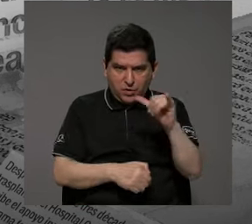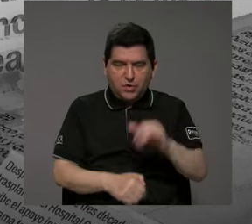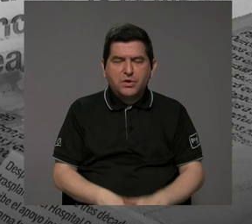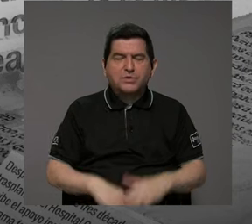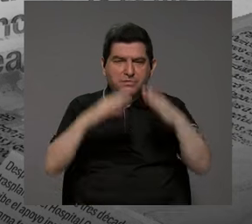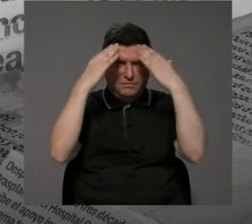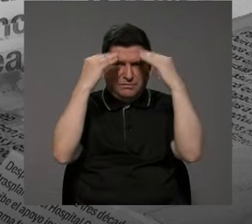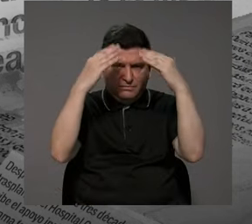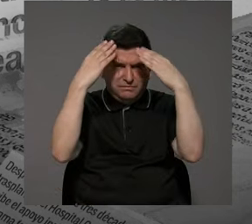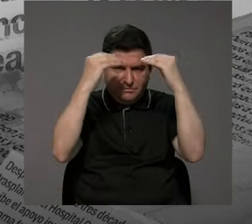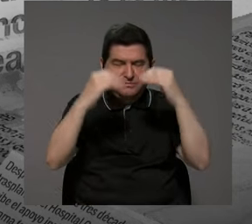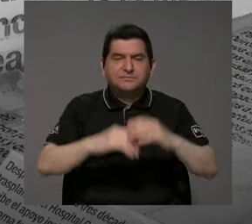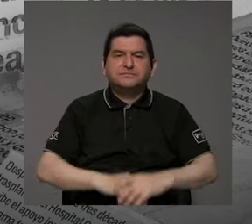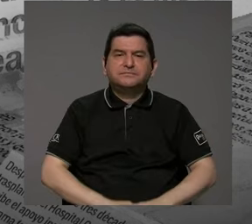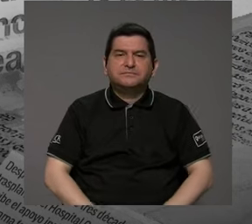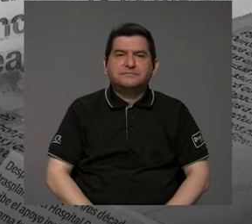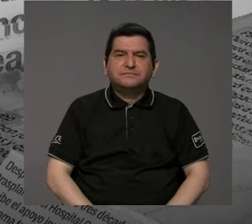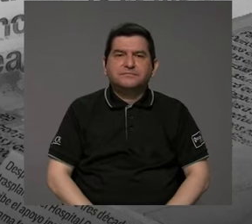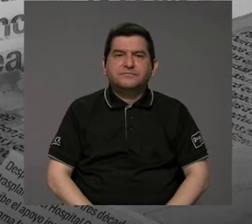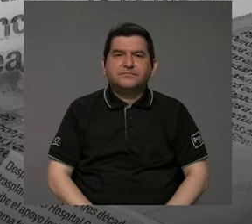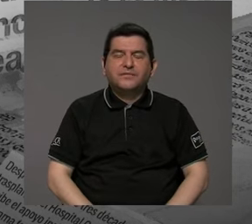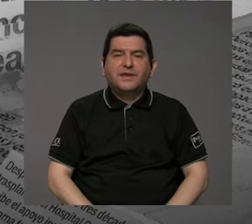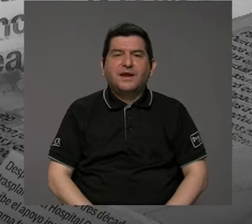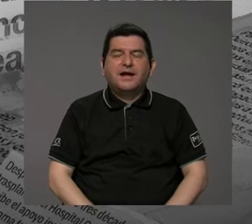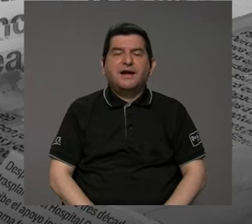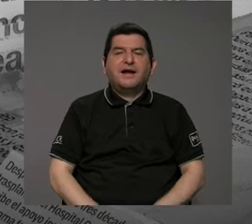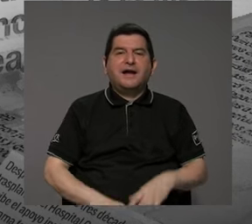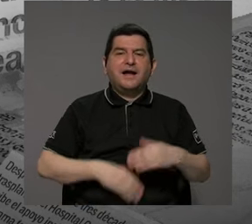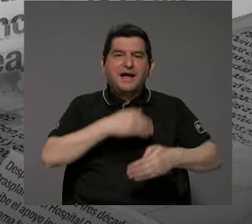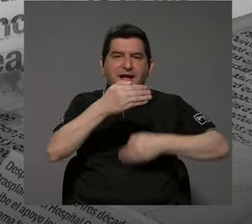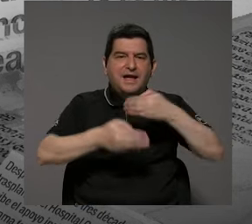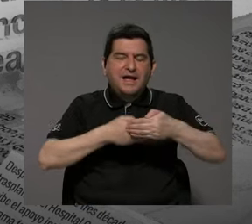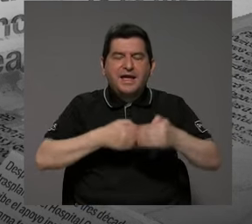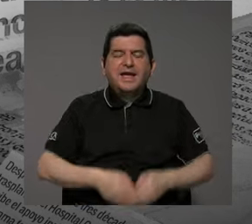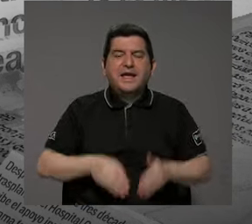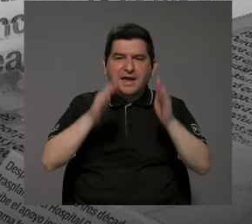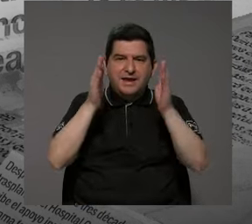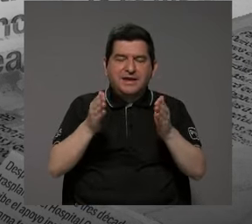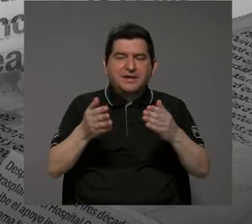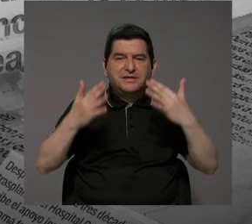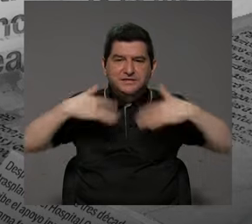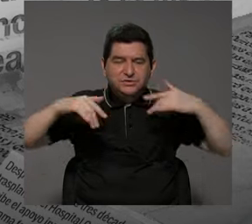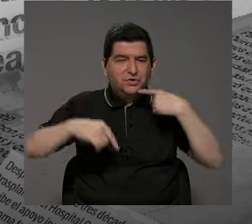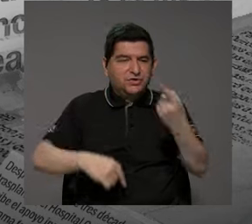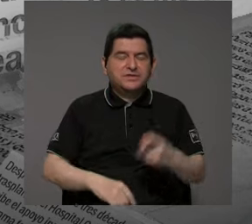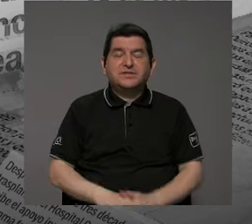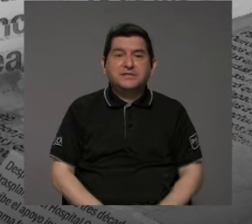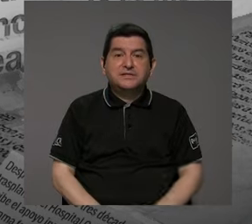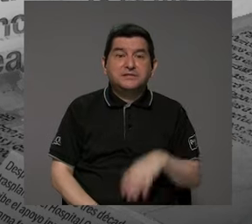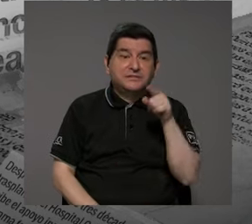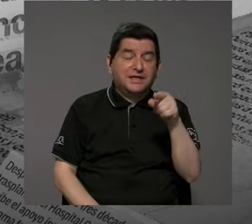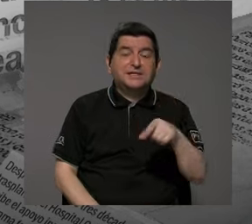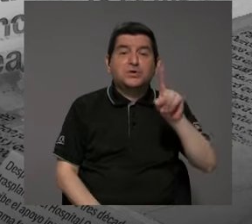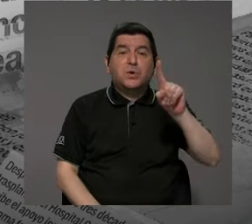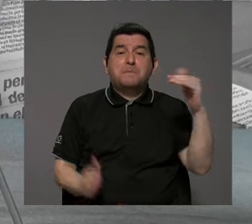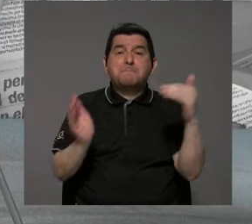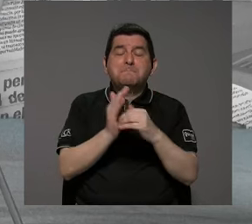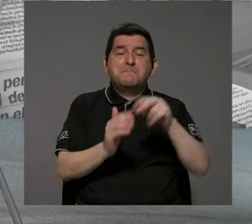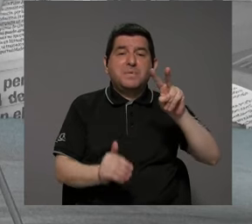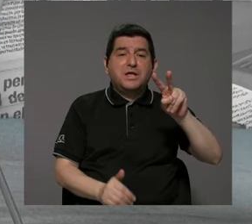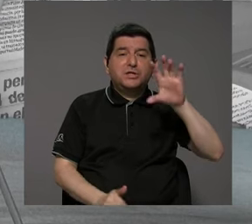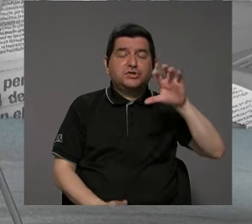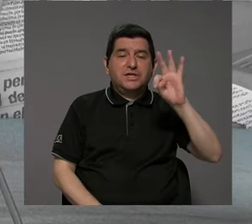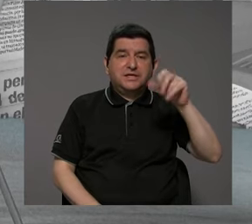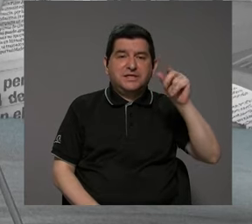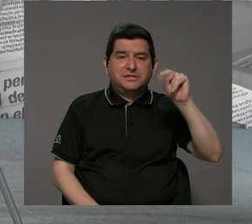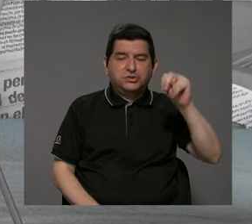mismo reportaje eh el gestor ambiental deis nos habla de que son 31 municipalidades y que se depositan 100 toneladas de